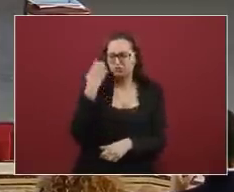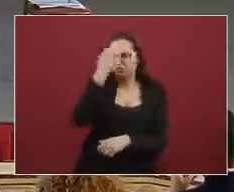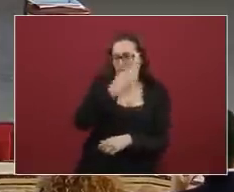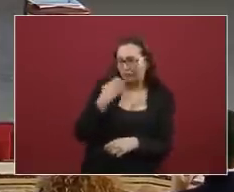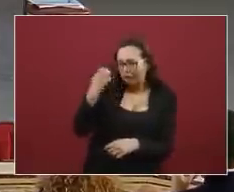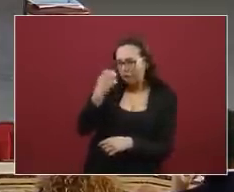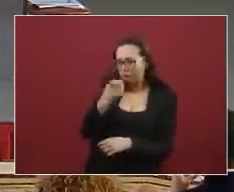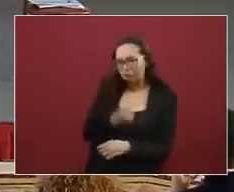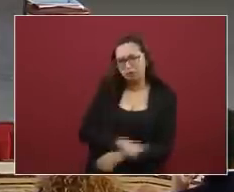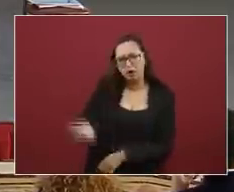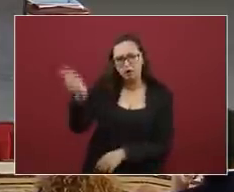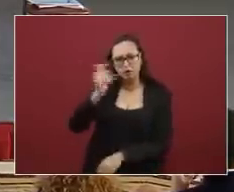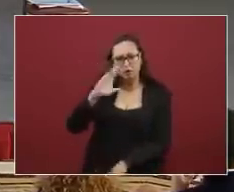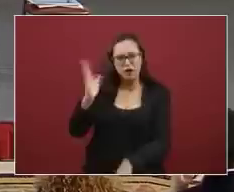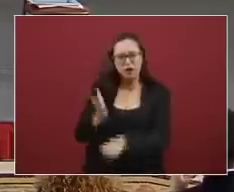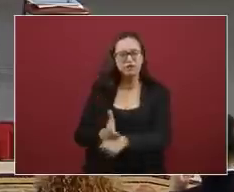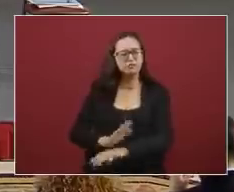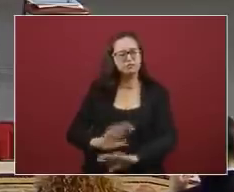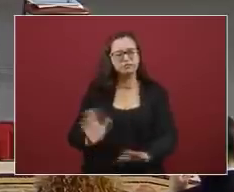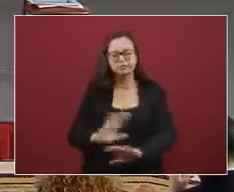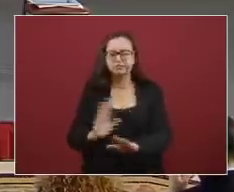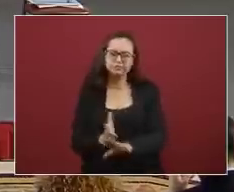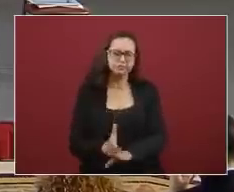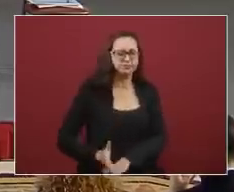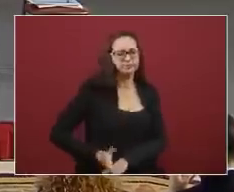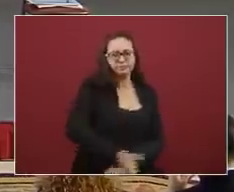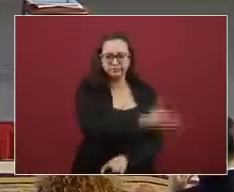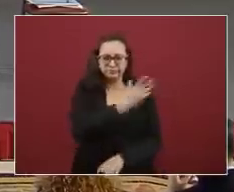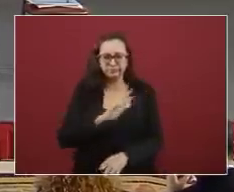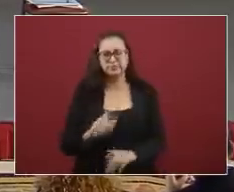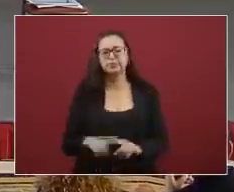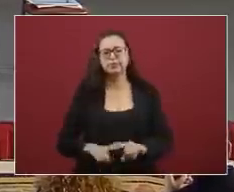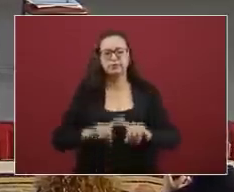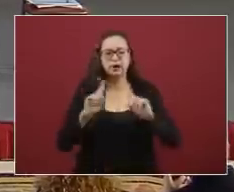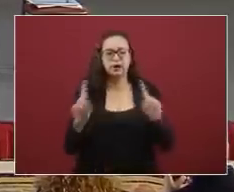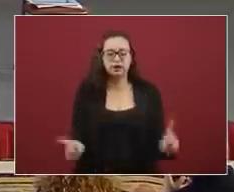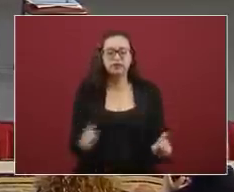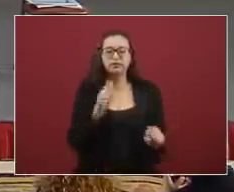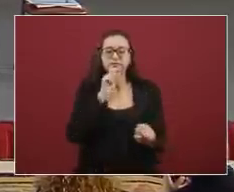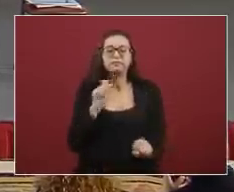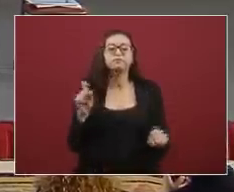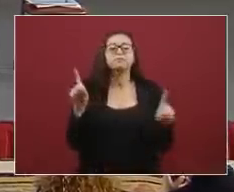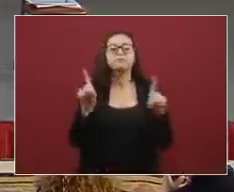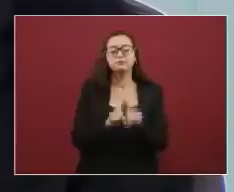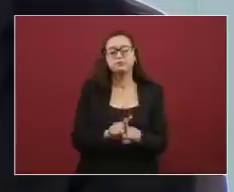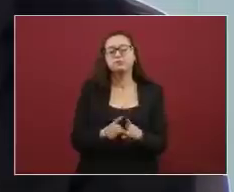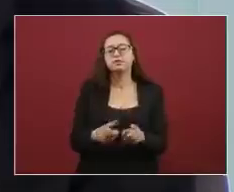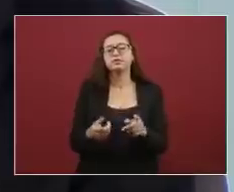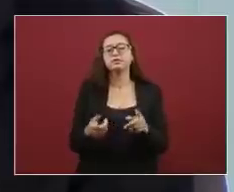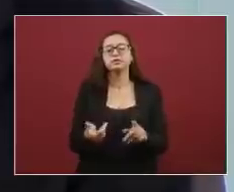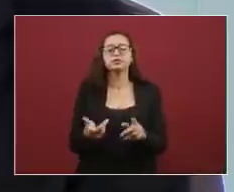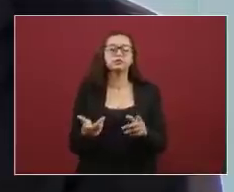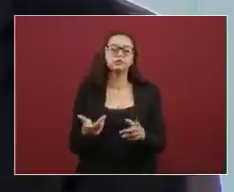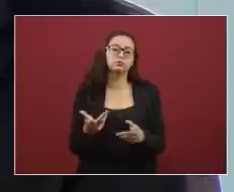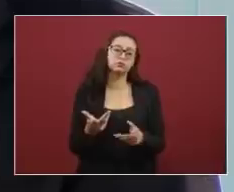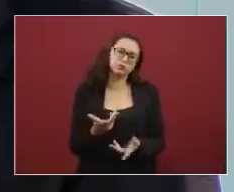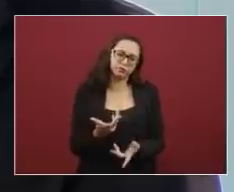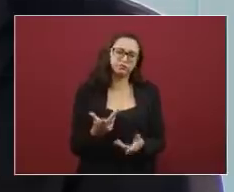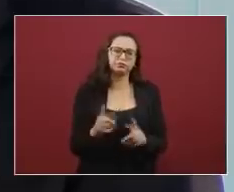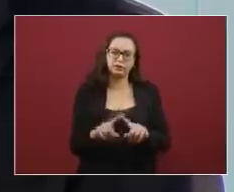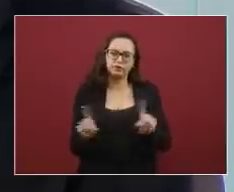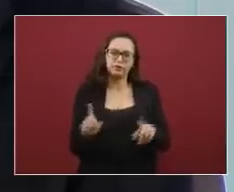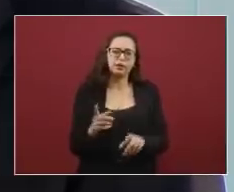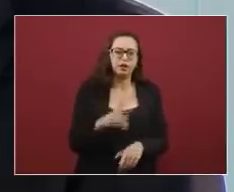El otro punto que quiero destacar es que la orientación que tenía la reforma educativa de